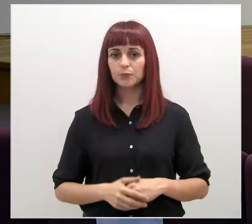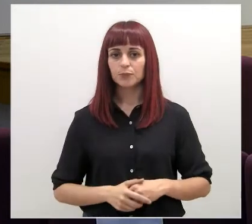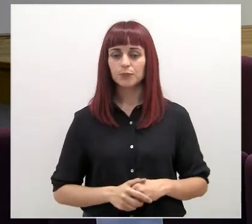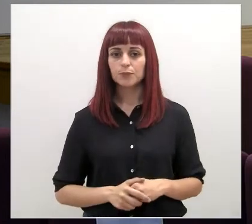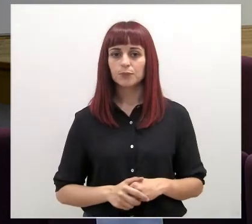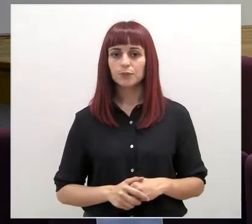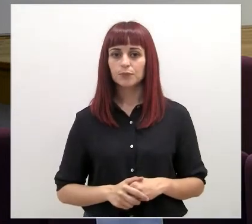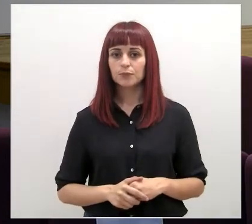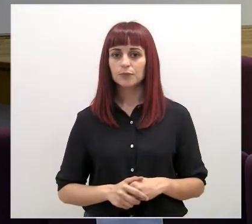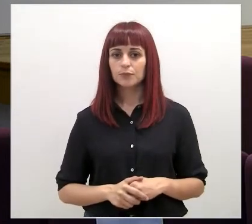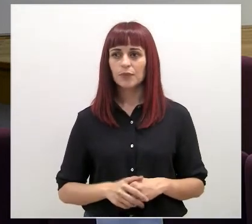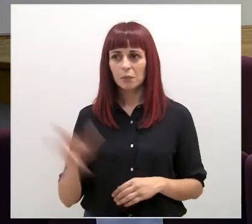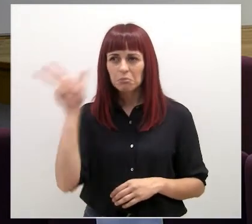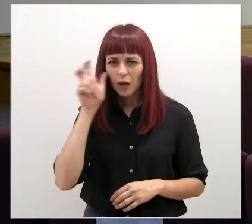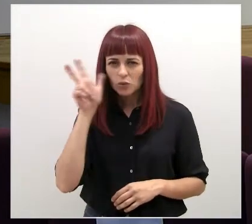María José, ¿nos oyes?